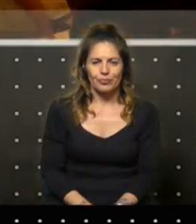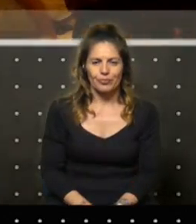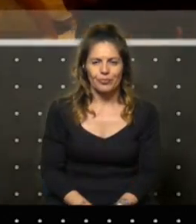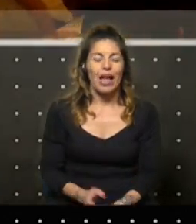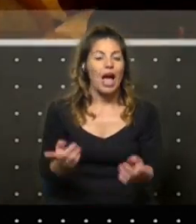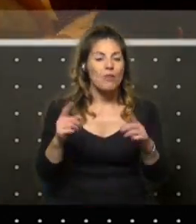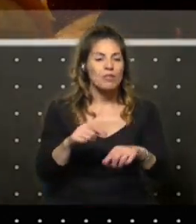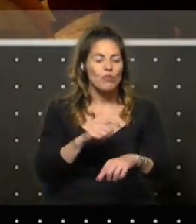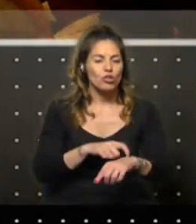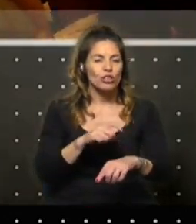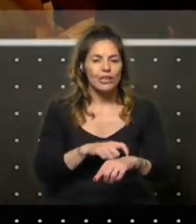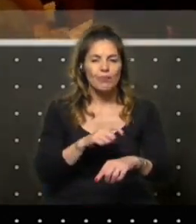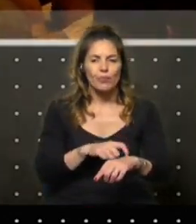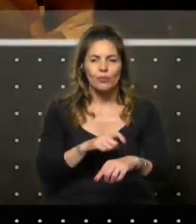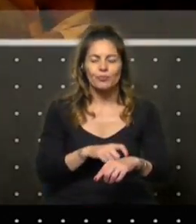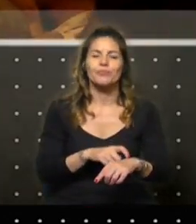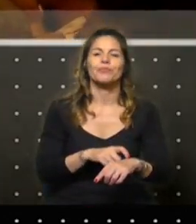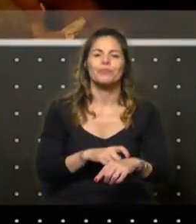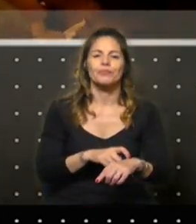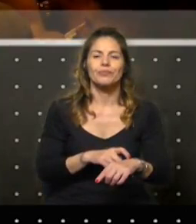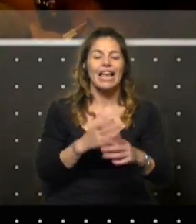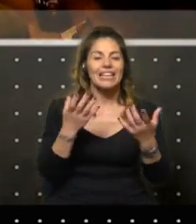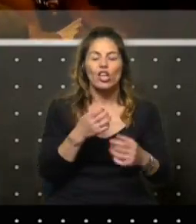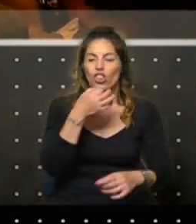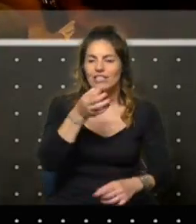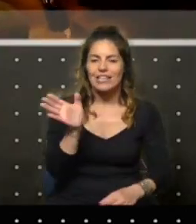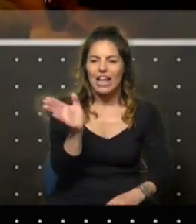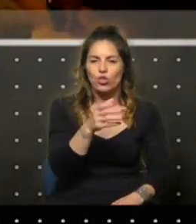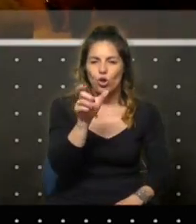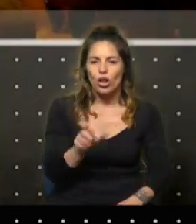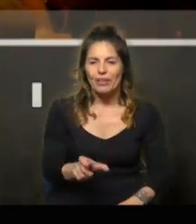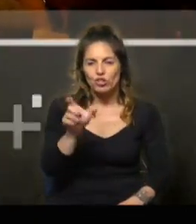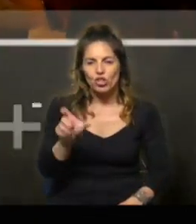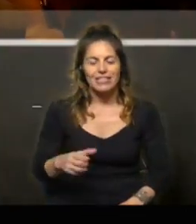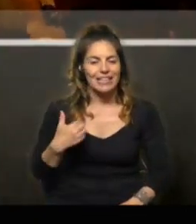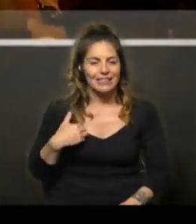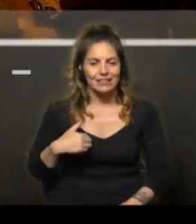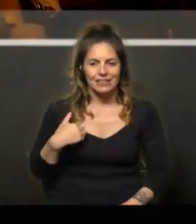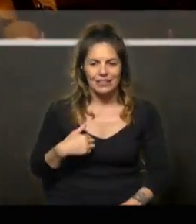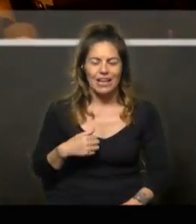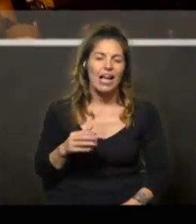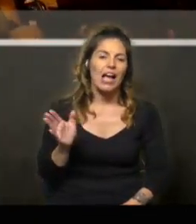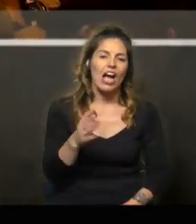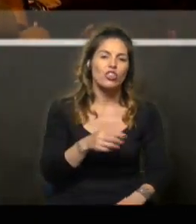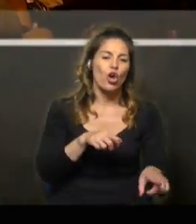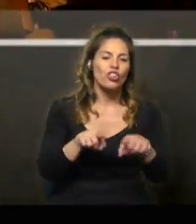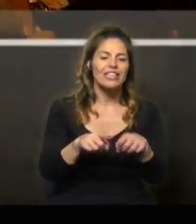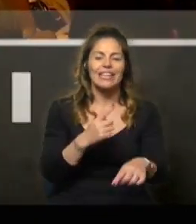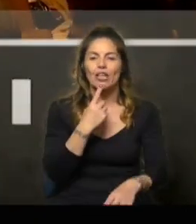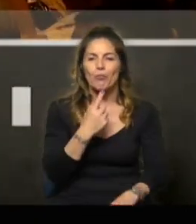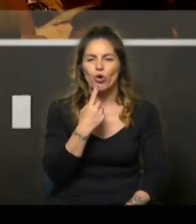al mismo tiempo quiero decirle a todos los argentinos y a todos los dirigentes